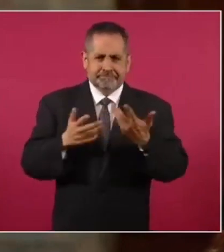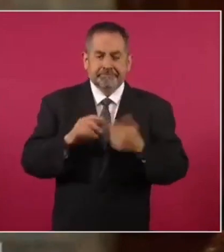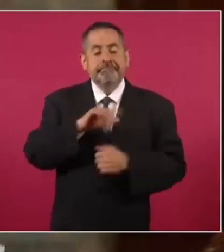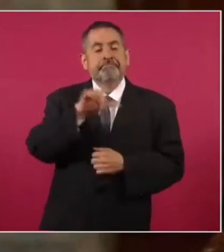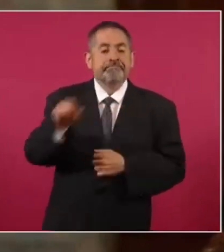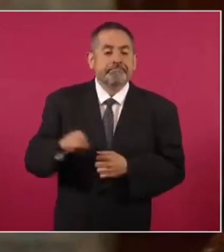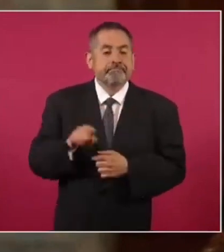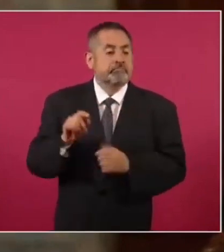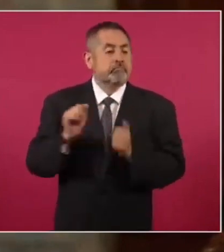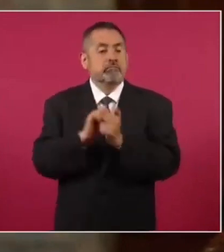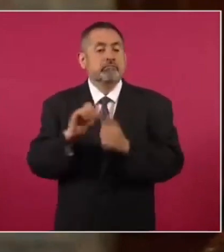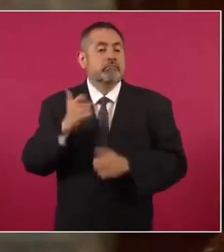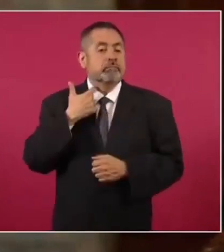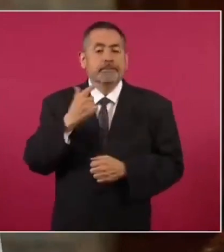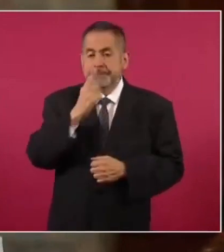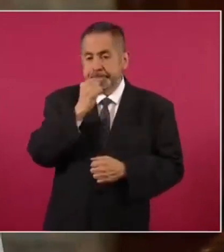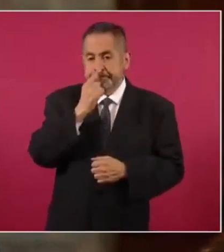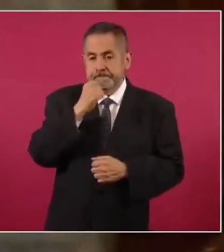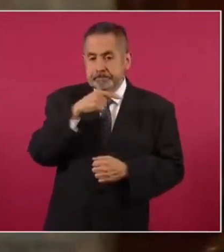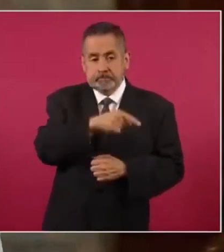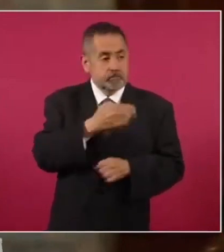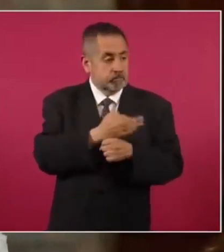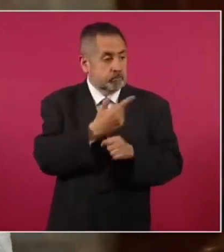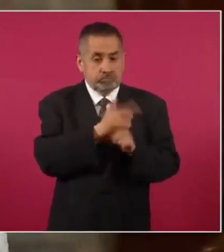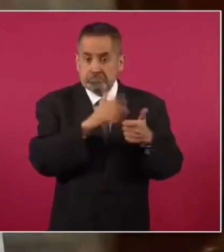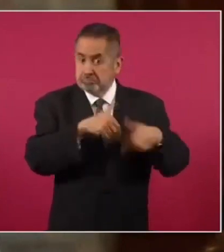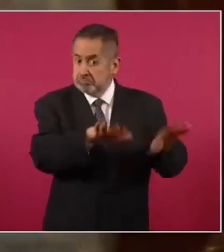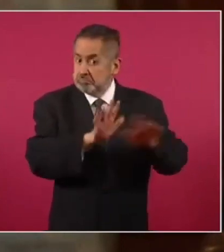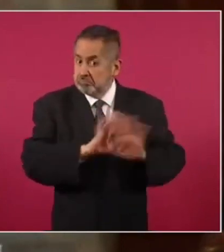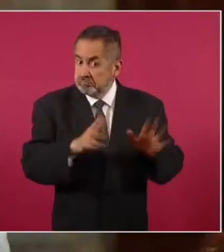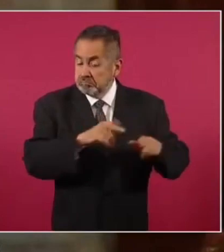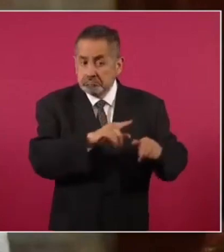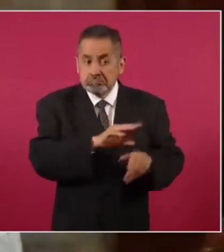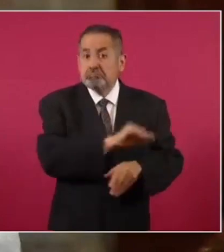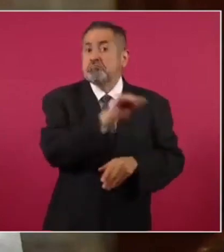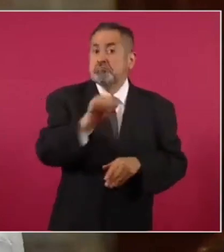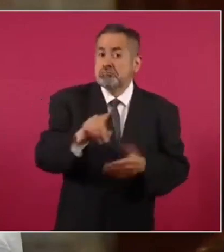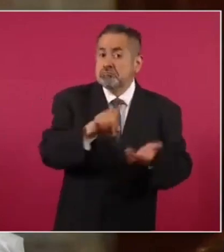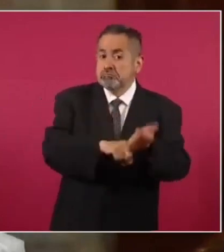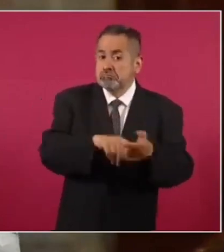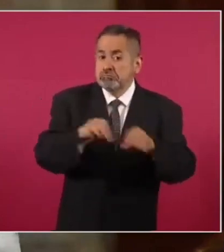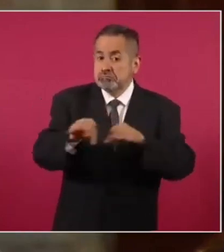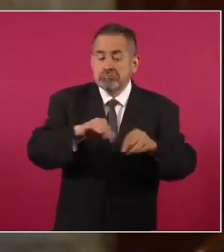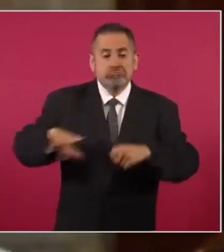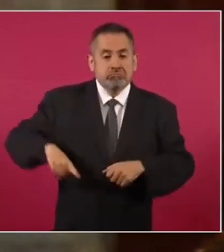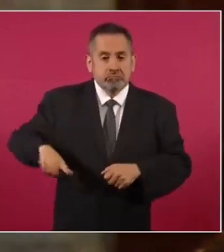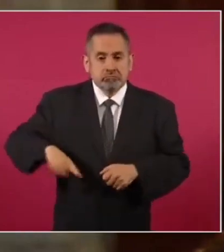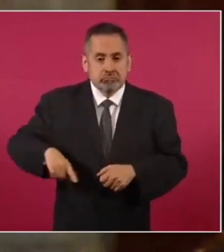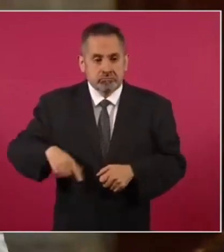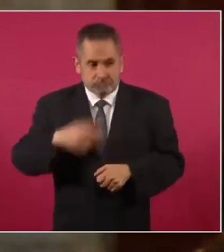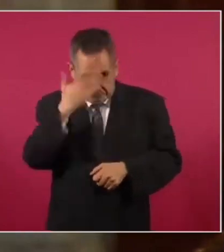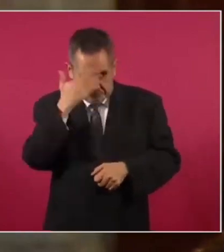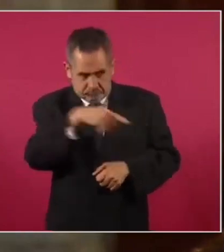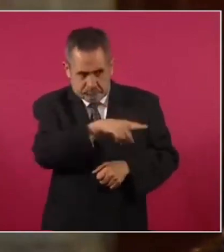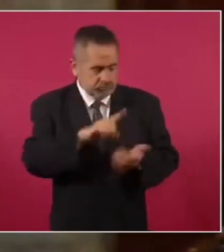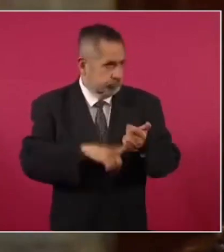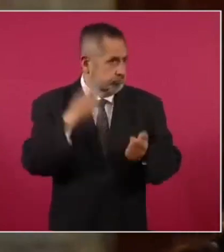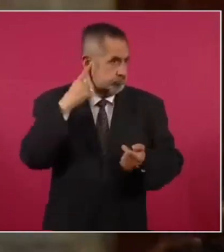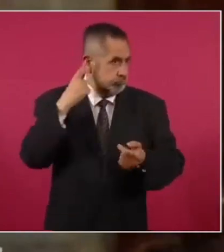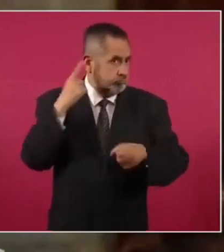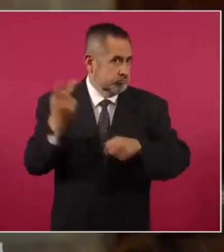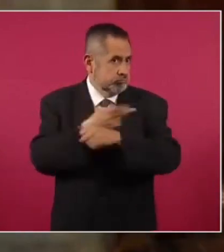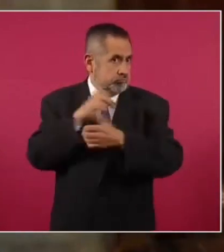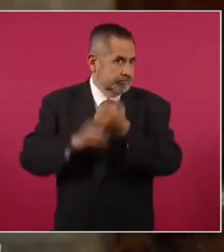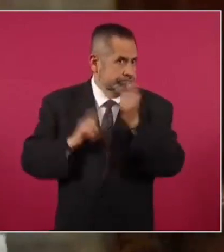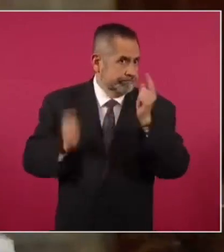uno de los expolicías que está en libertad ahora y que trabaja en el gobierno. Y si ellos realmente escuchaban lo que sucedía